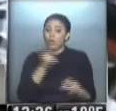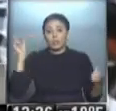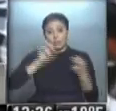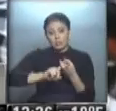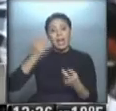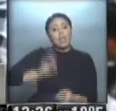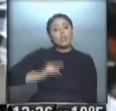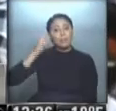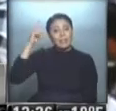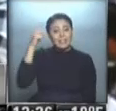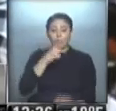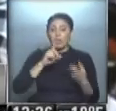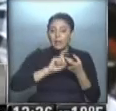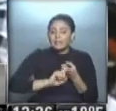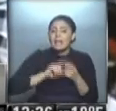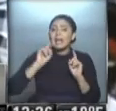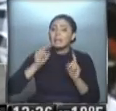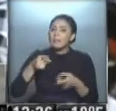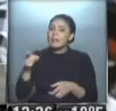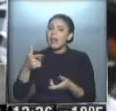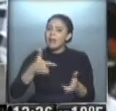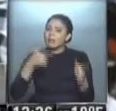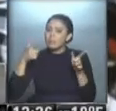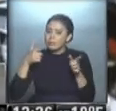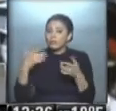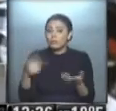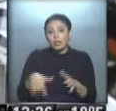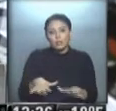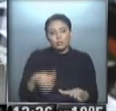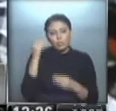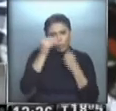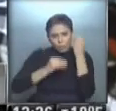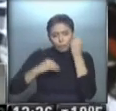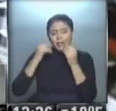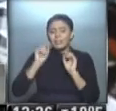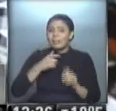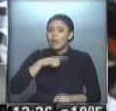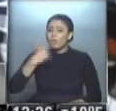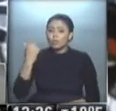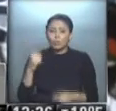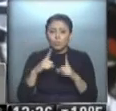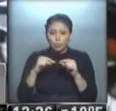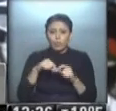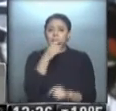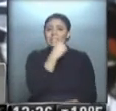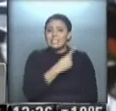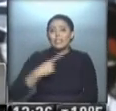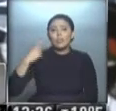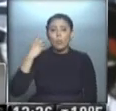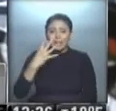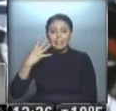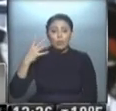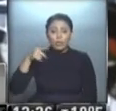en 2010 y por el uso de arma del fuego la verdad es que el caso preocupa hoy queremos también dar otro teléfono el 144 que es un teléfono